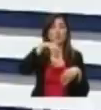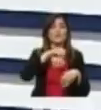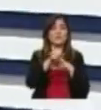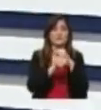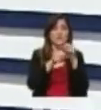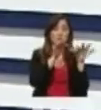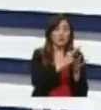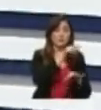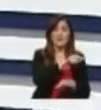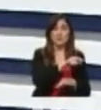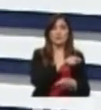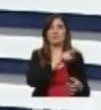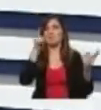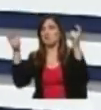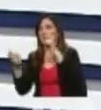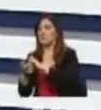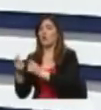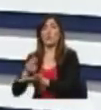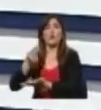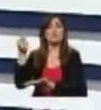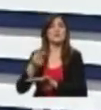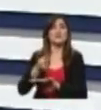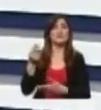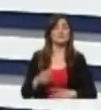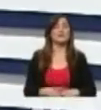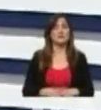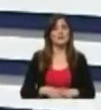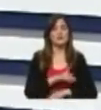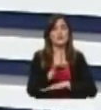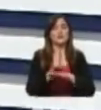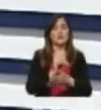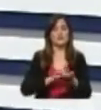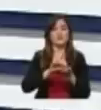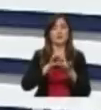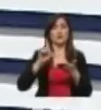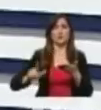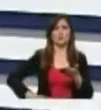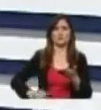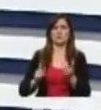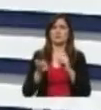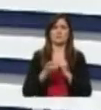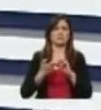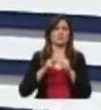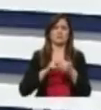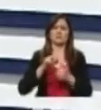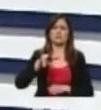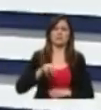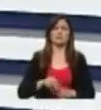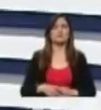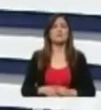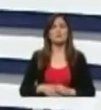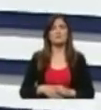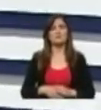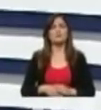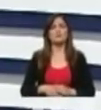muchos años funcionó en esas instalaciones. El director del Distrito de Salud asegura que el cambio no generará complicaciones en la atención de